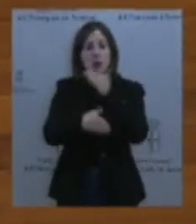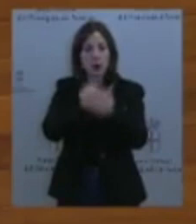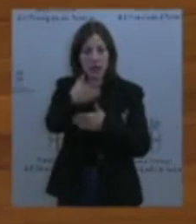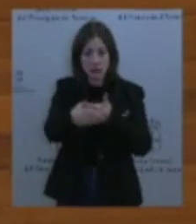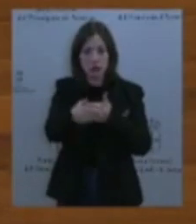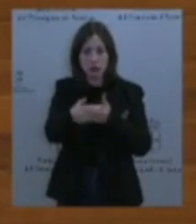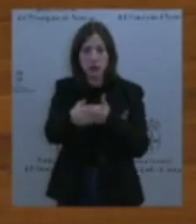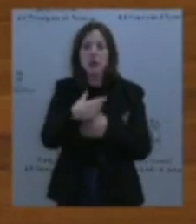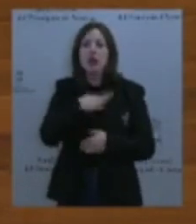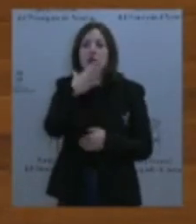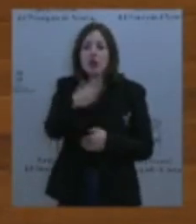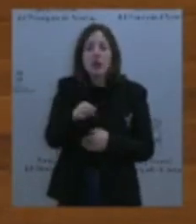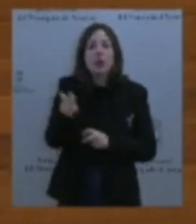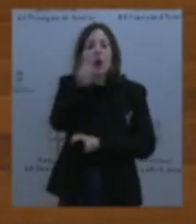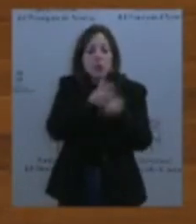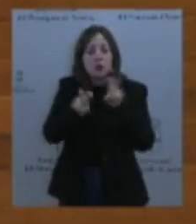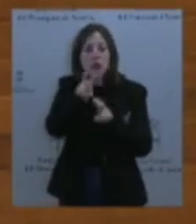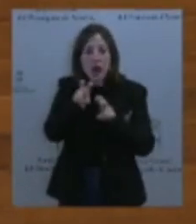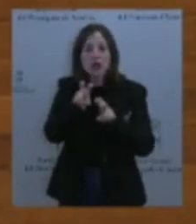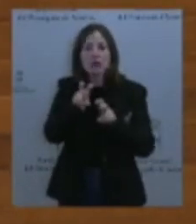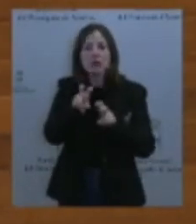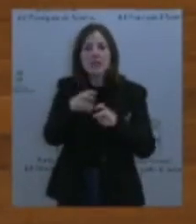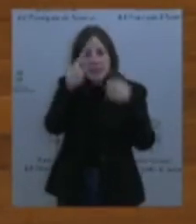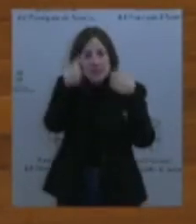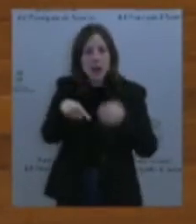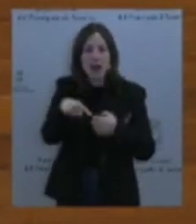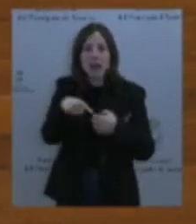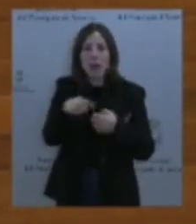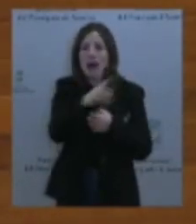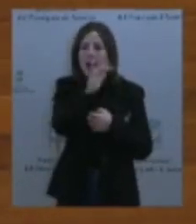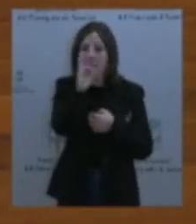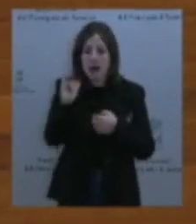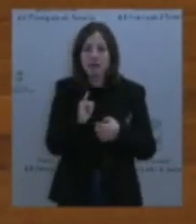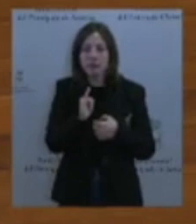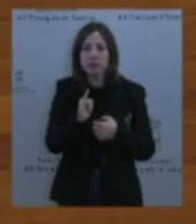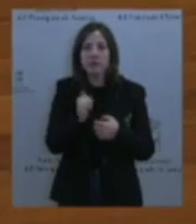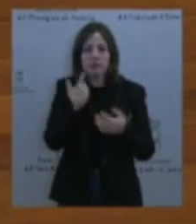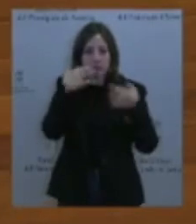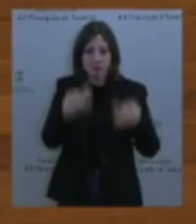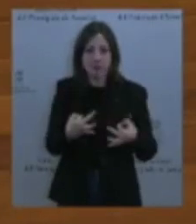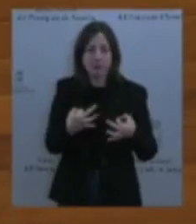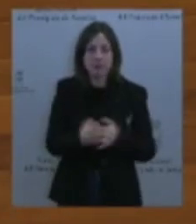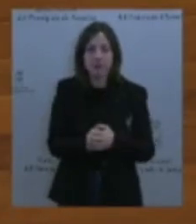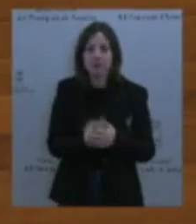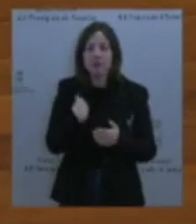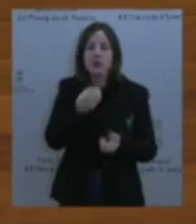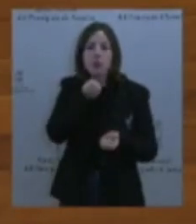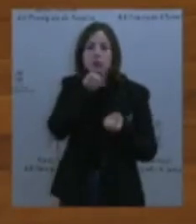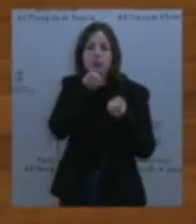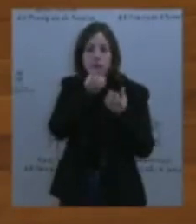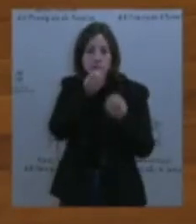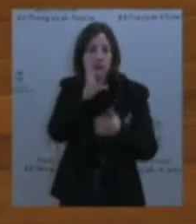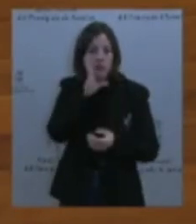siendo verdaderamente protagonista y dueña del so porvenir. Por todo lo expuesto, en nuestro grupo parlamentario, el Grupo Parlamentario